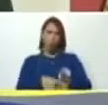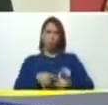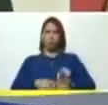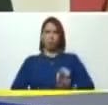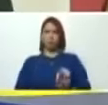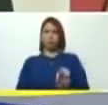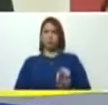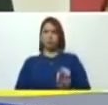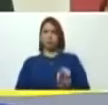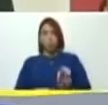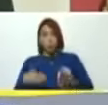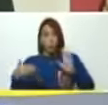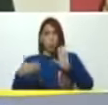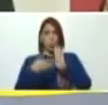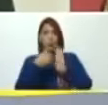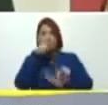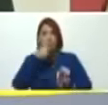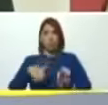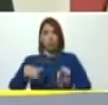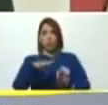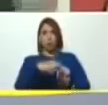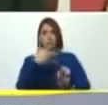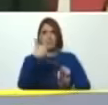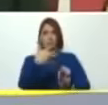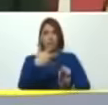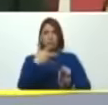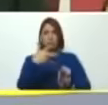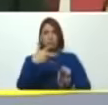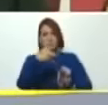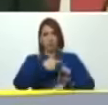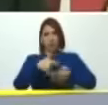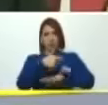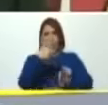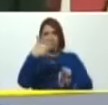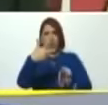tres pueblos, con tres gobiernos.